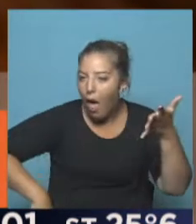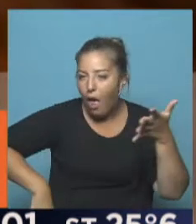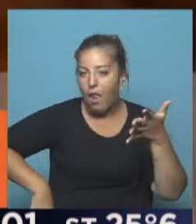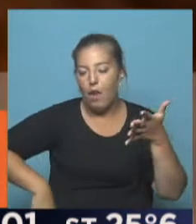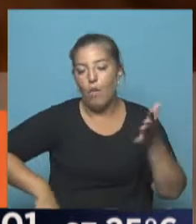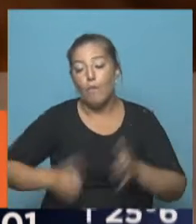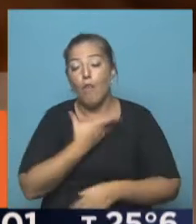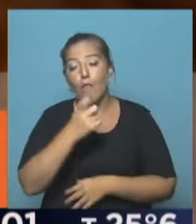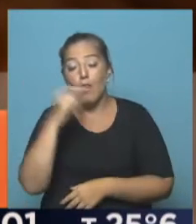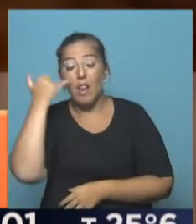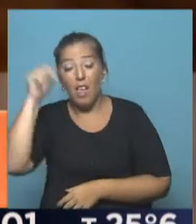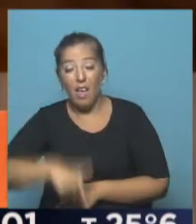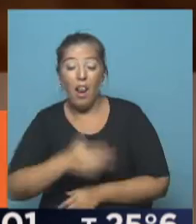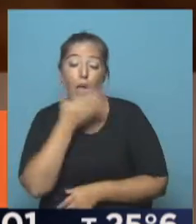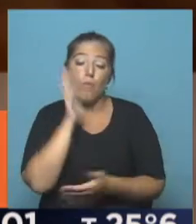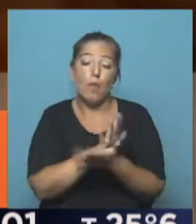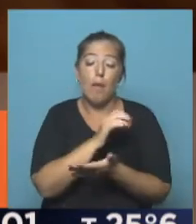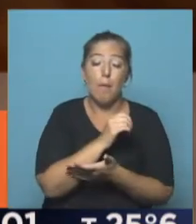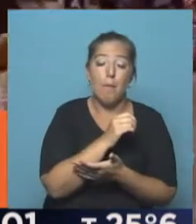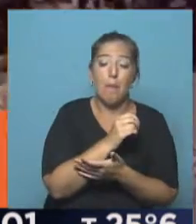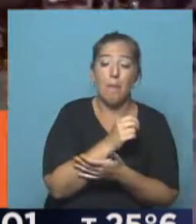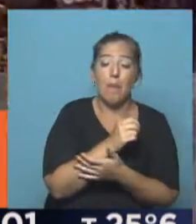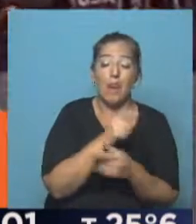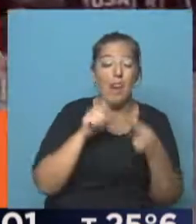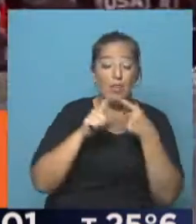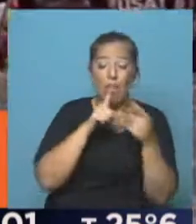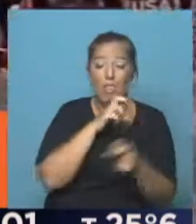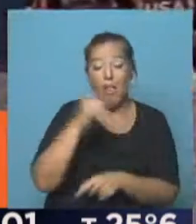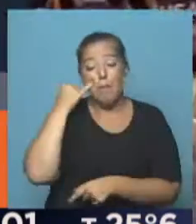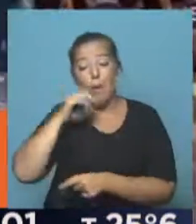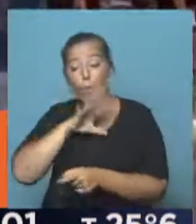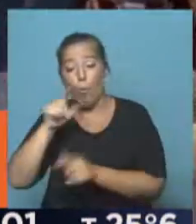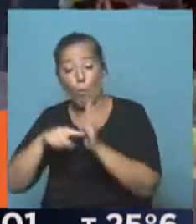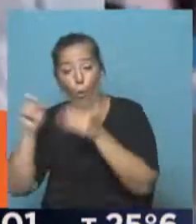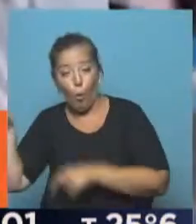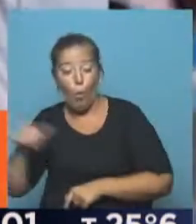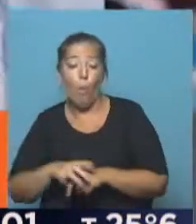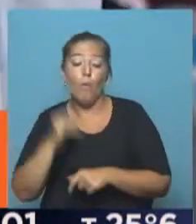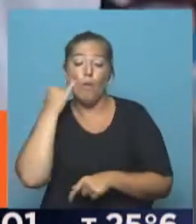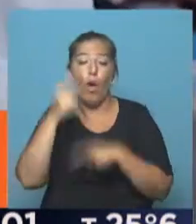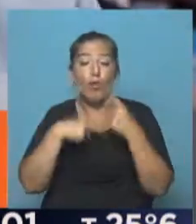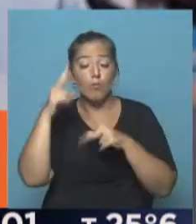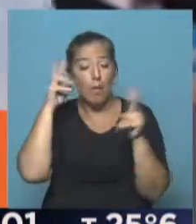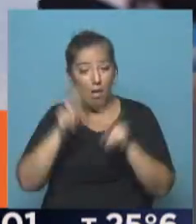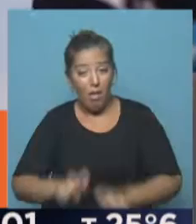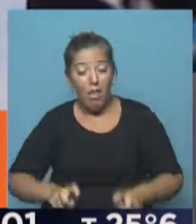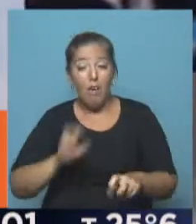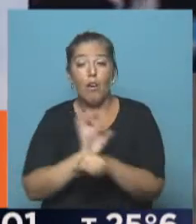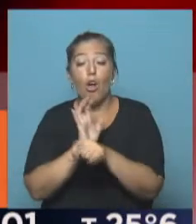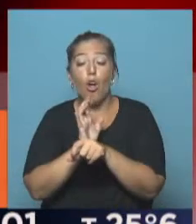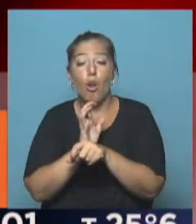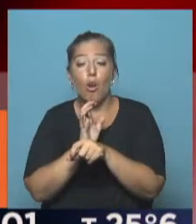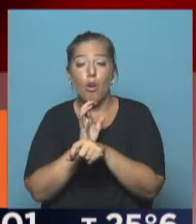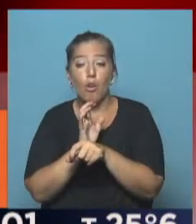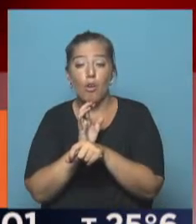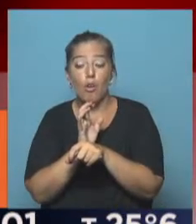en foco la opaca relación de Trump con Moscú, y tanto las agencias de inteligencia como la justicia continúan investigando lo ocurrido con el hackeo de los